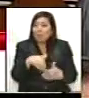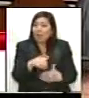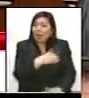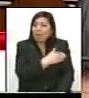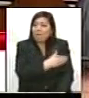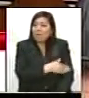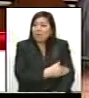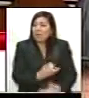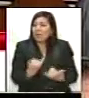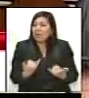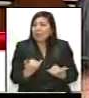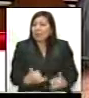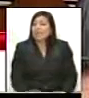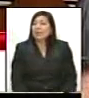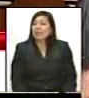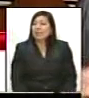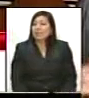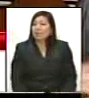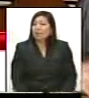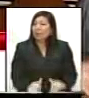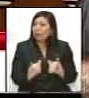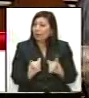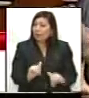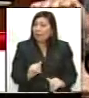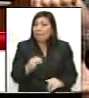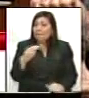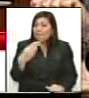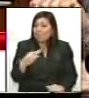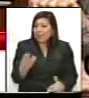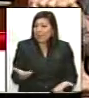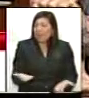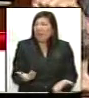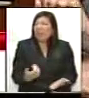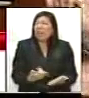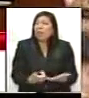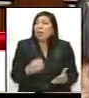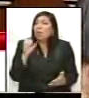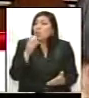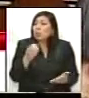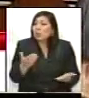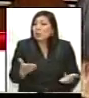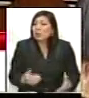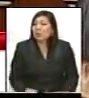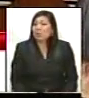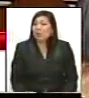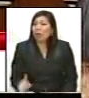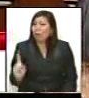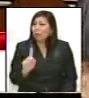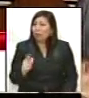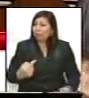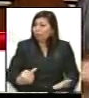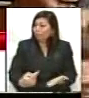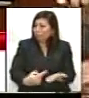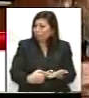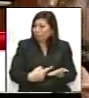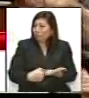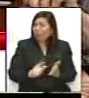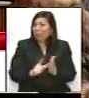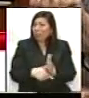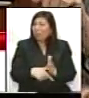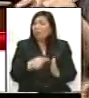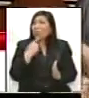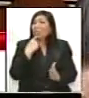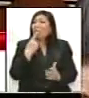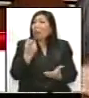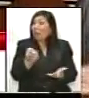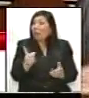favor de ese momento en ese momento y se quedó que era el día miércoles entonces quiere que lo que se está buscando que no se debata para después decir